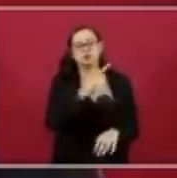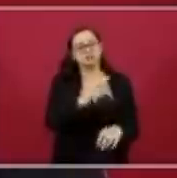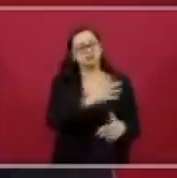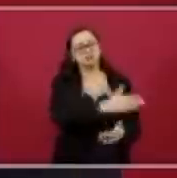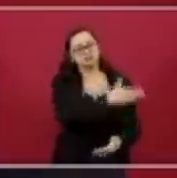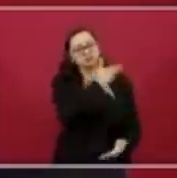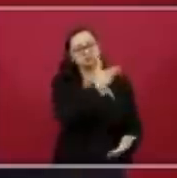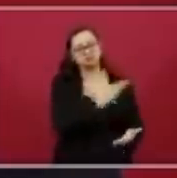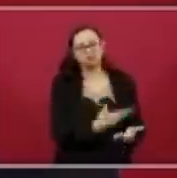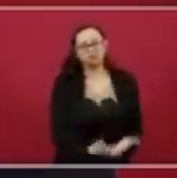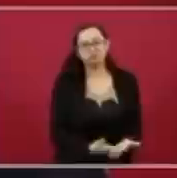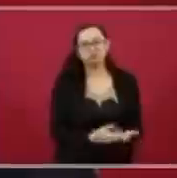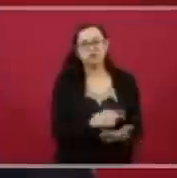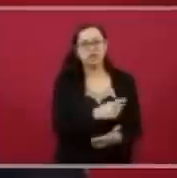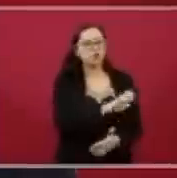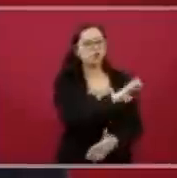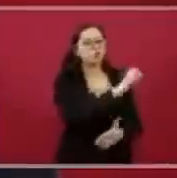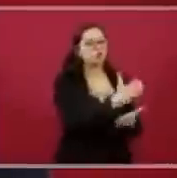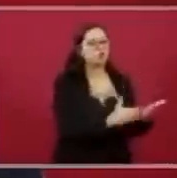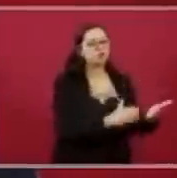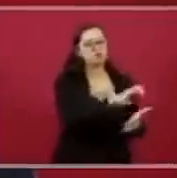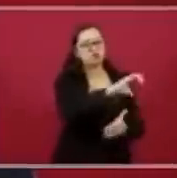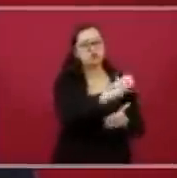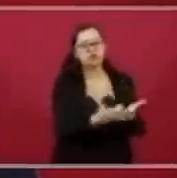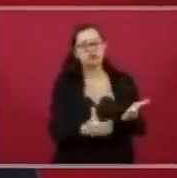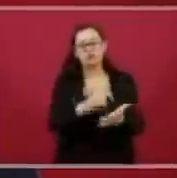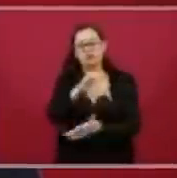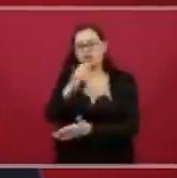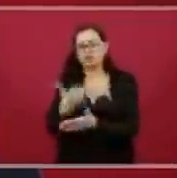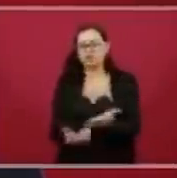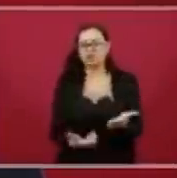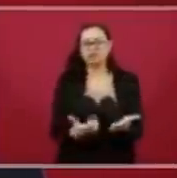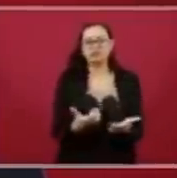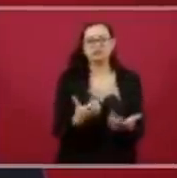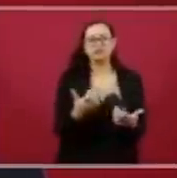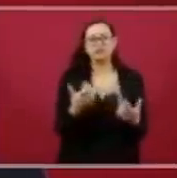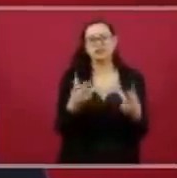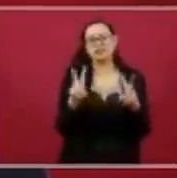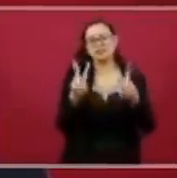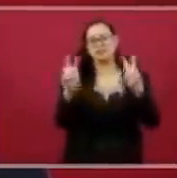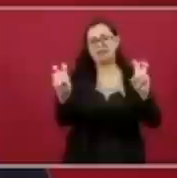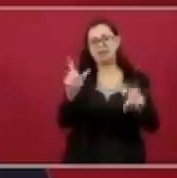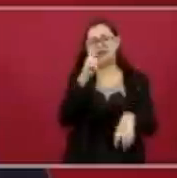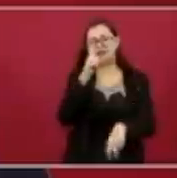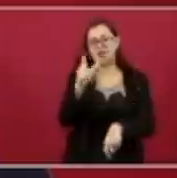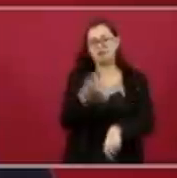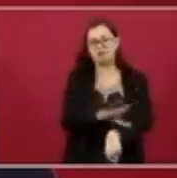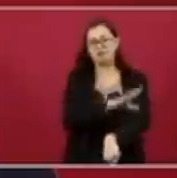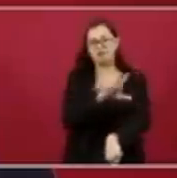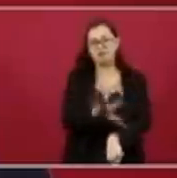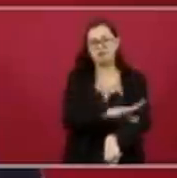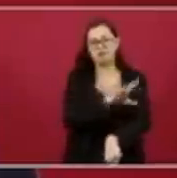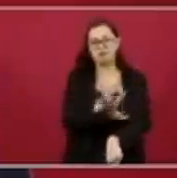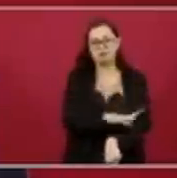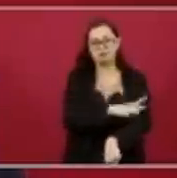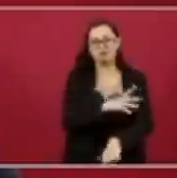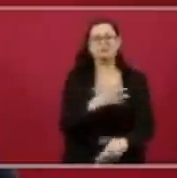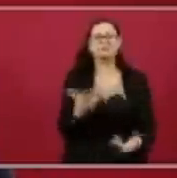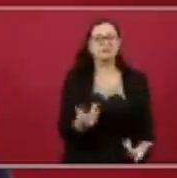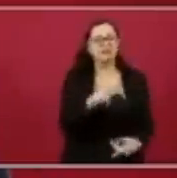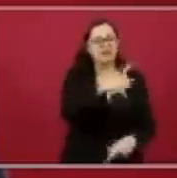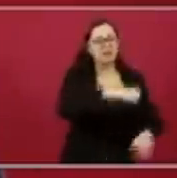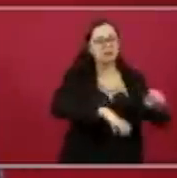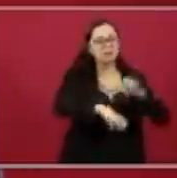1992. Empezaron a entregarse los contratos para el suministro de energía eléctrica y para que empresas